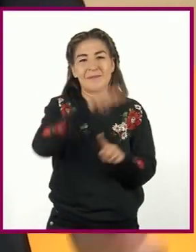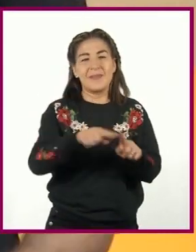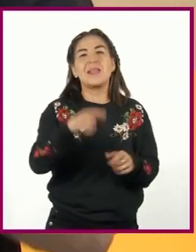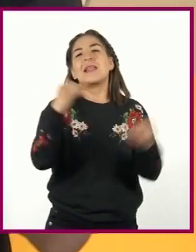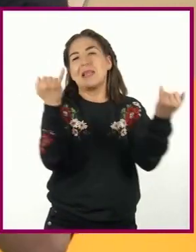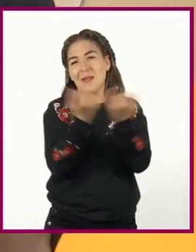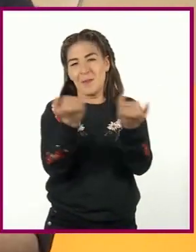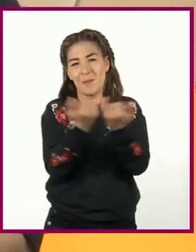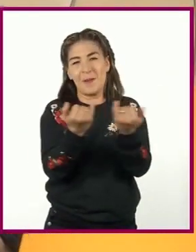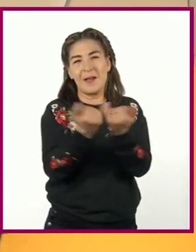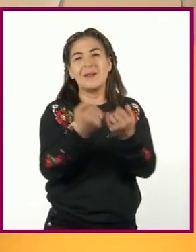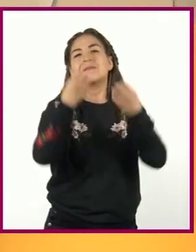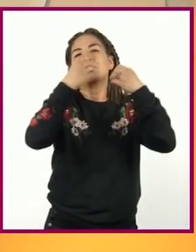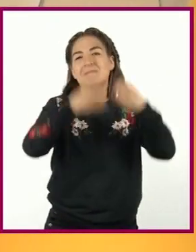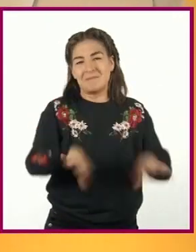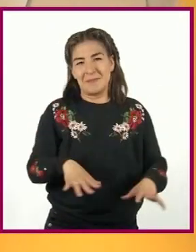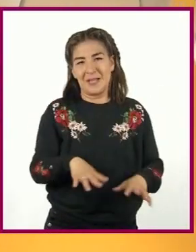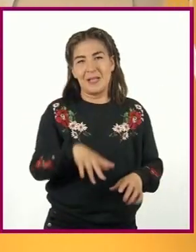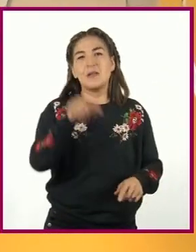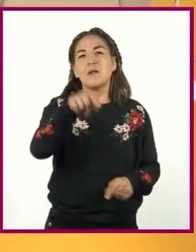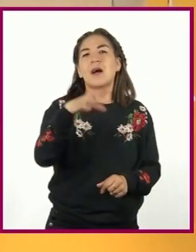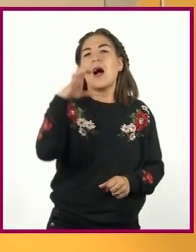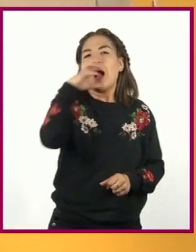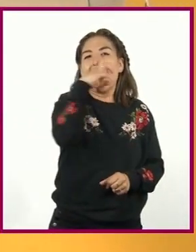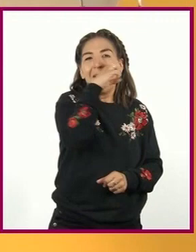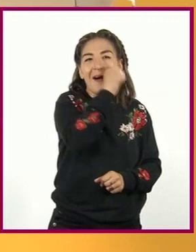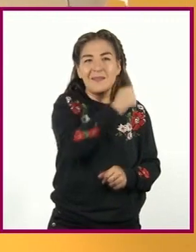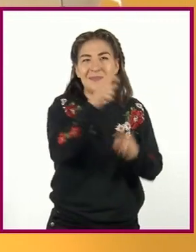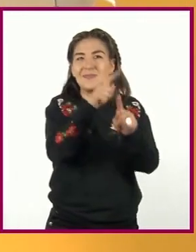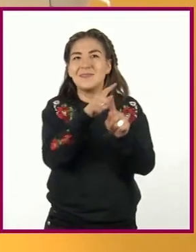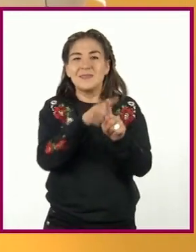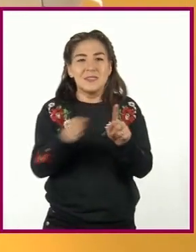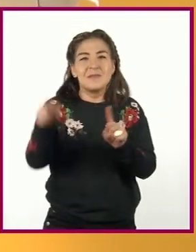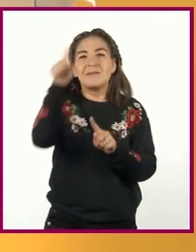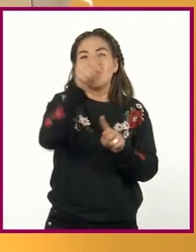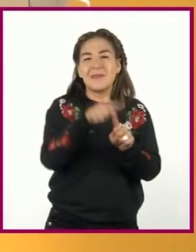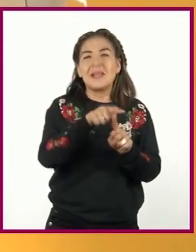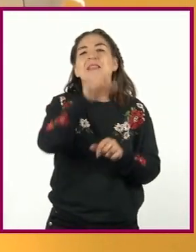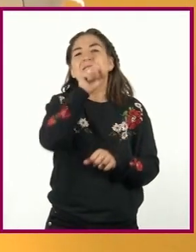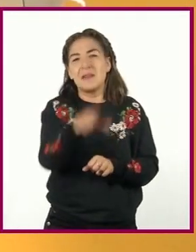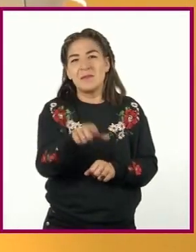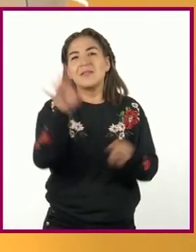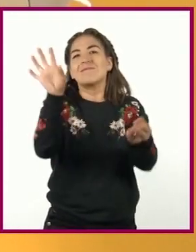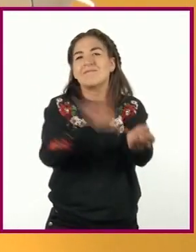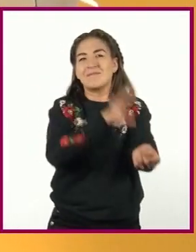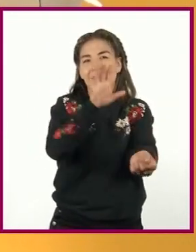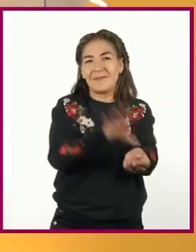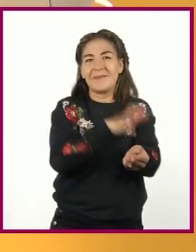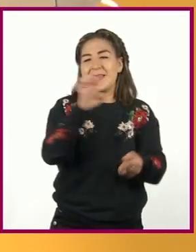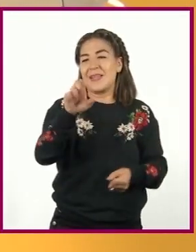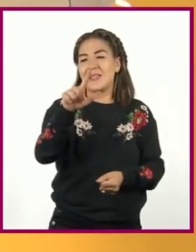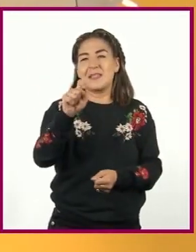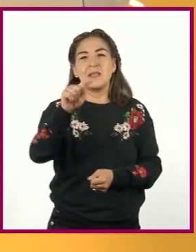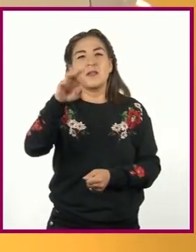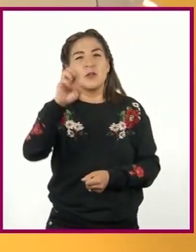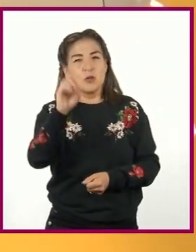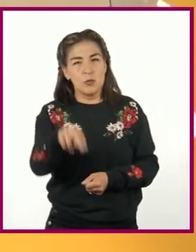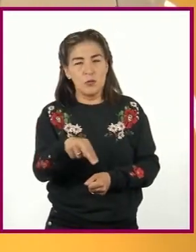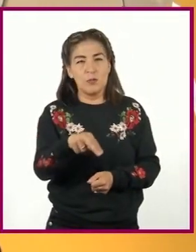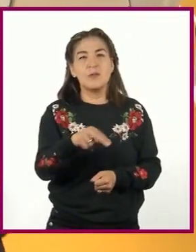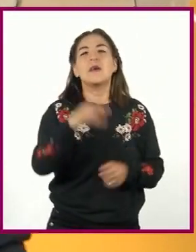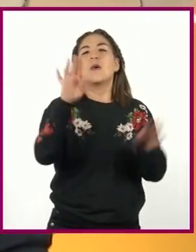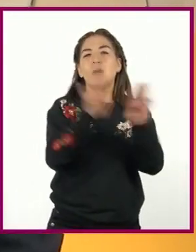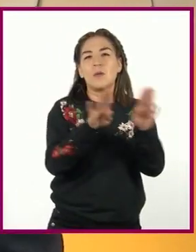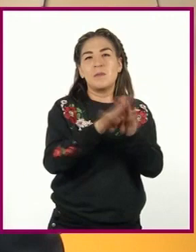por tanto, las pérdidas por calentamiento de los conductores y por efecto electromagnético y, en